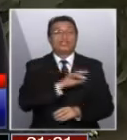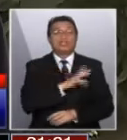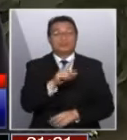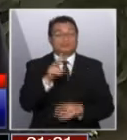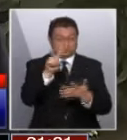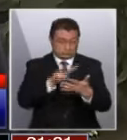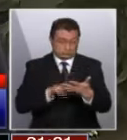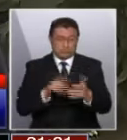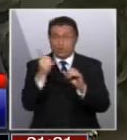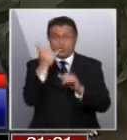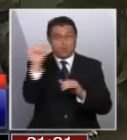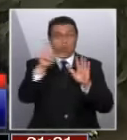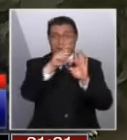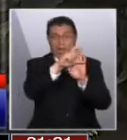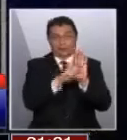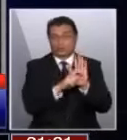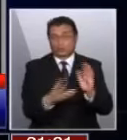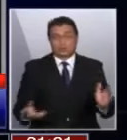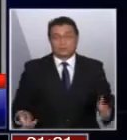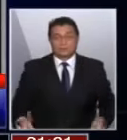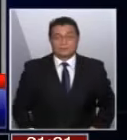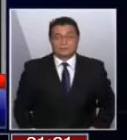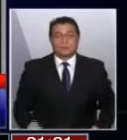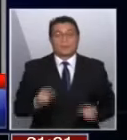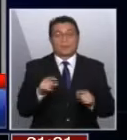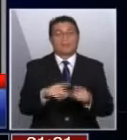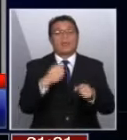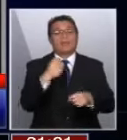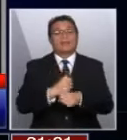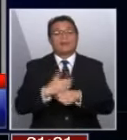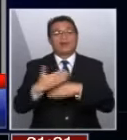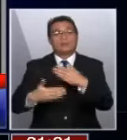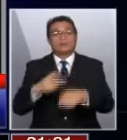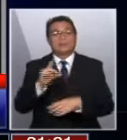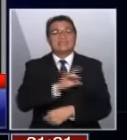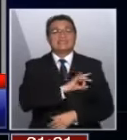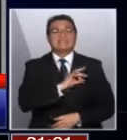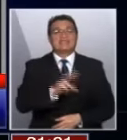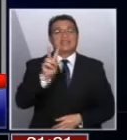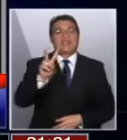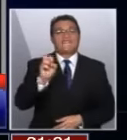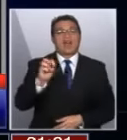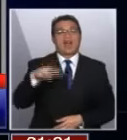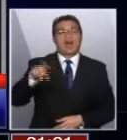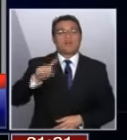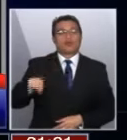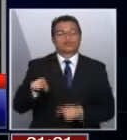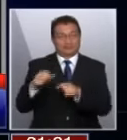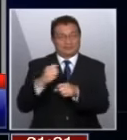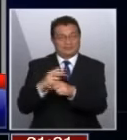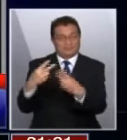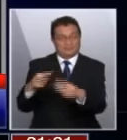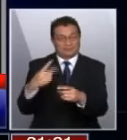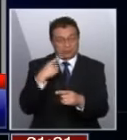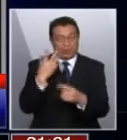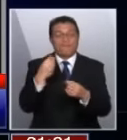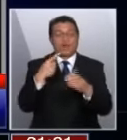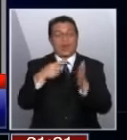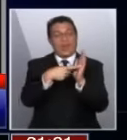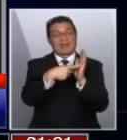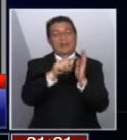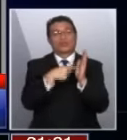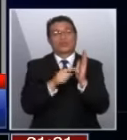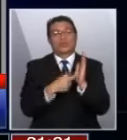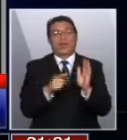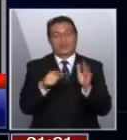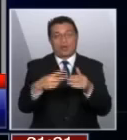Constitución senador eh pasemos al trabajo que Está realizando chile bamos precisamente con ese objetivo de llegar a a tener un buen resultado primero en las